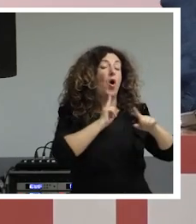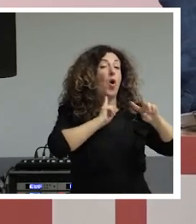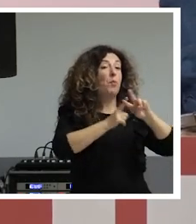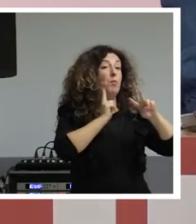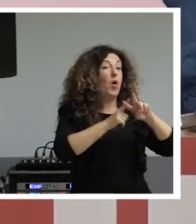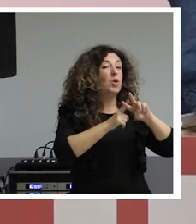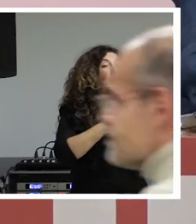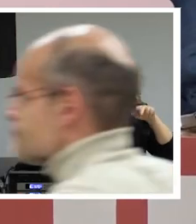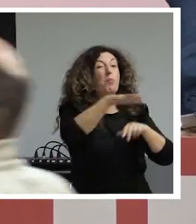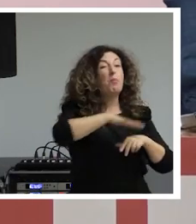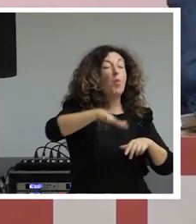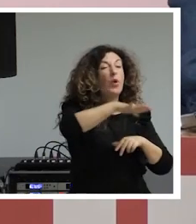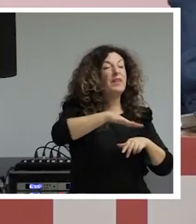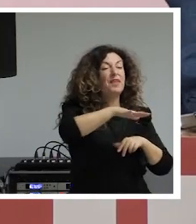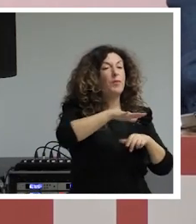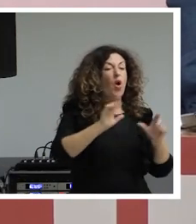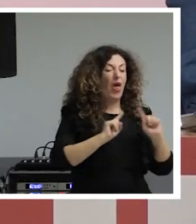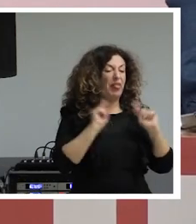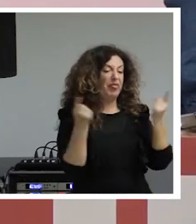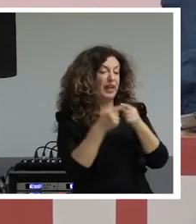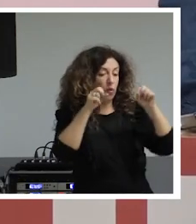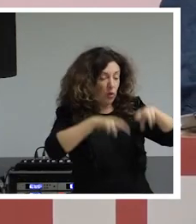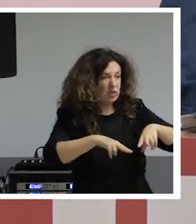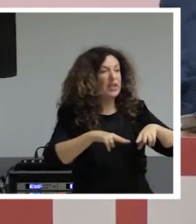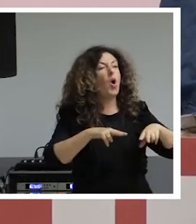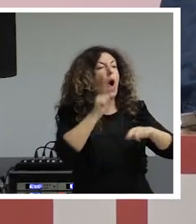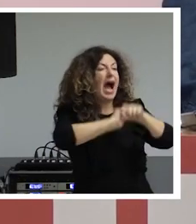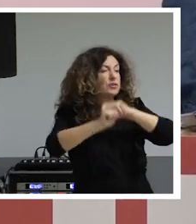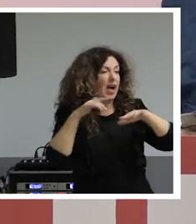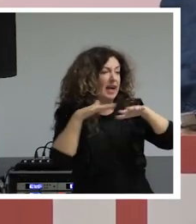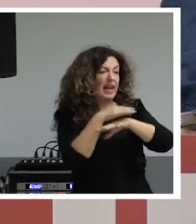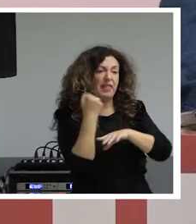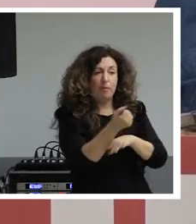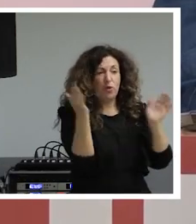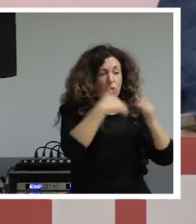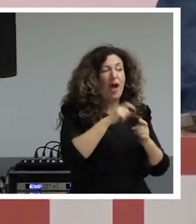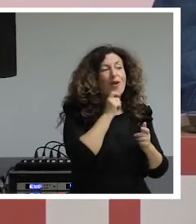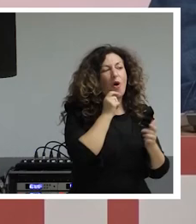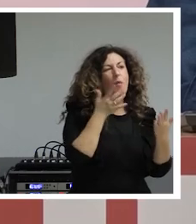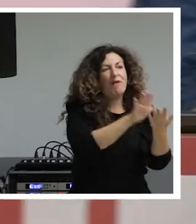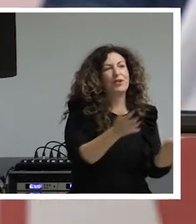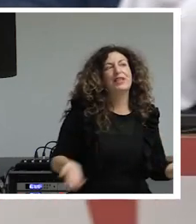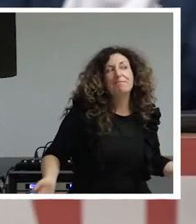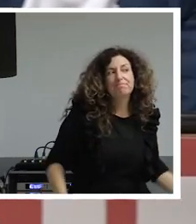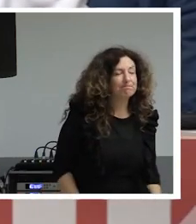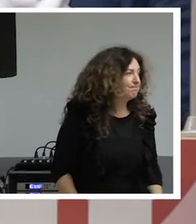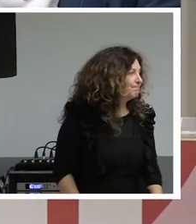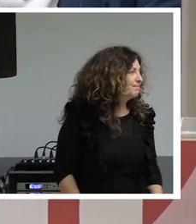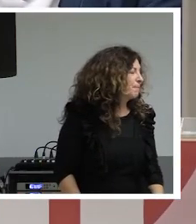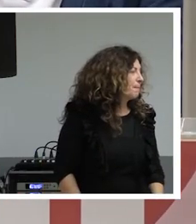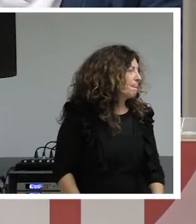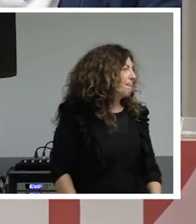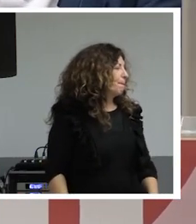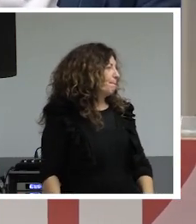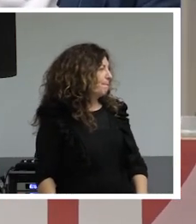a ser ponente y que dice cómo te puedes enfrentar de aquí a mayo a un gobierno gobernado por vox en un municipio sin